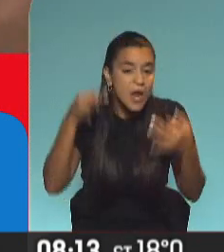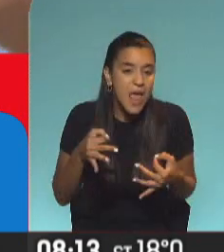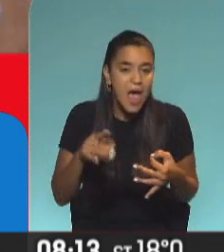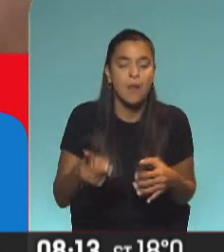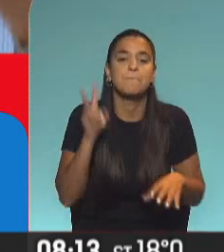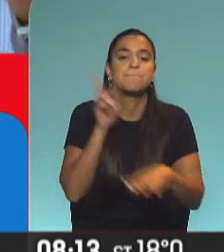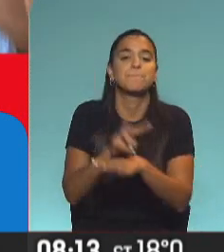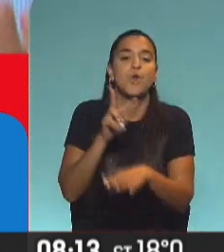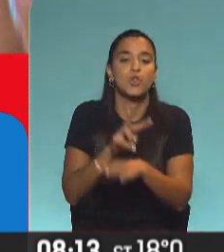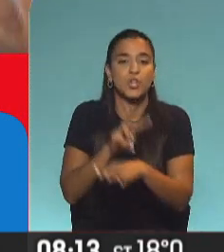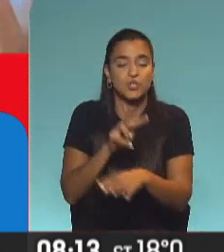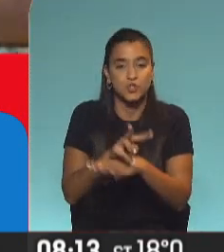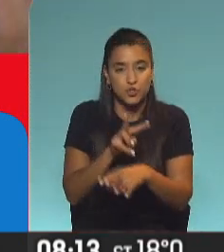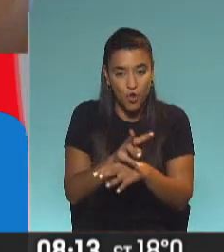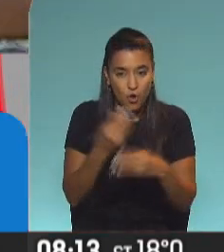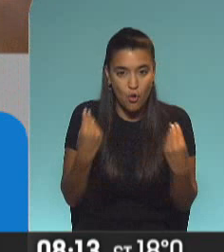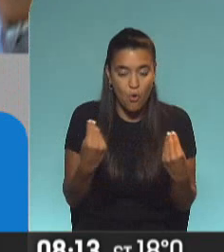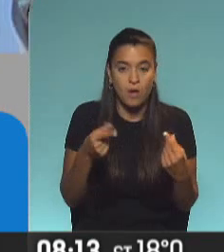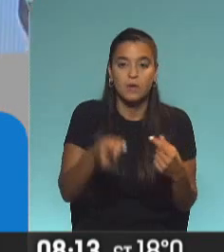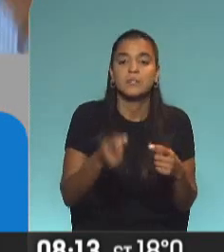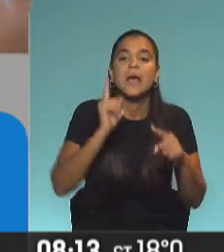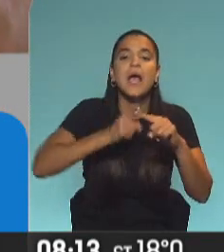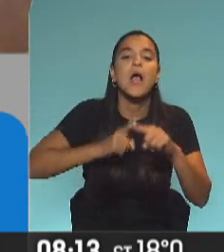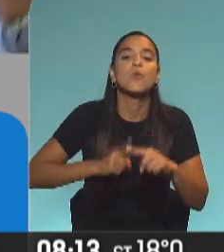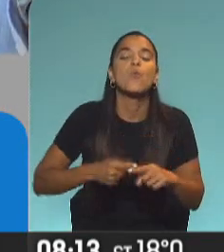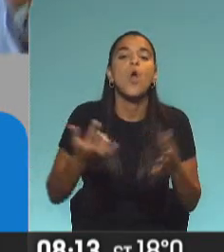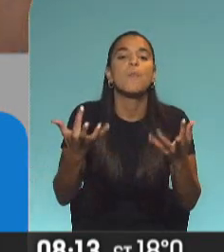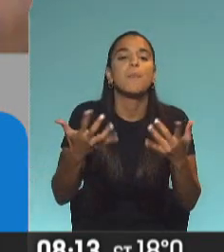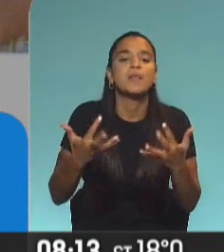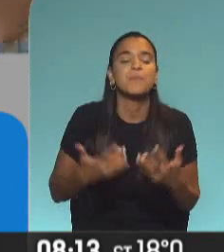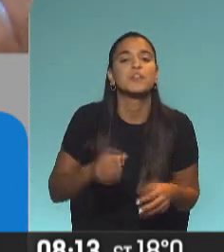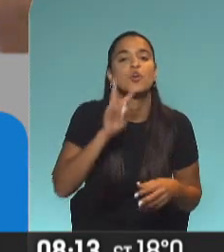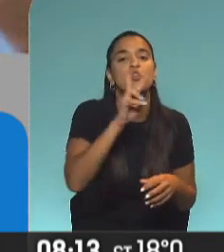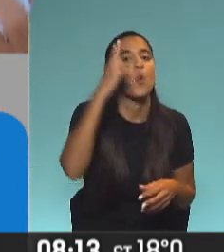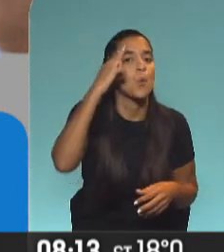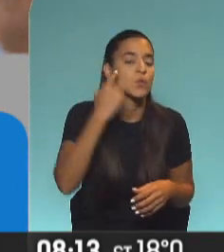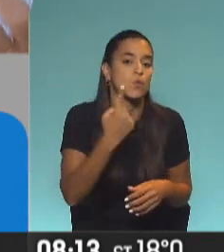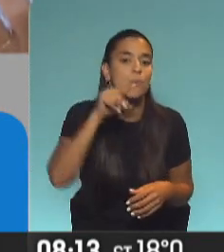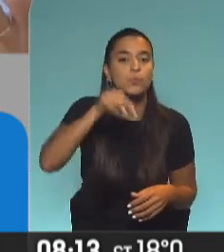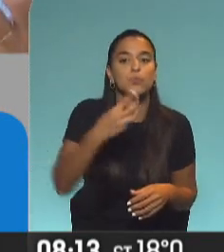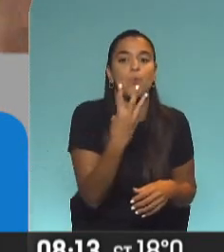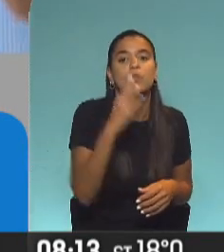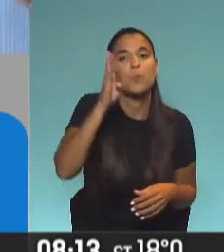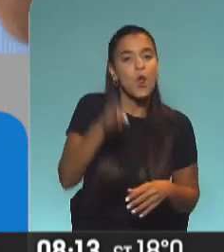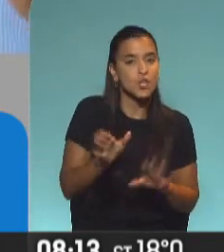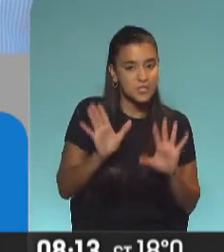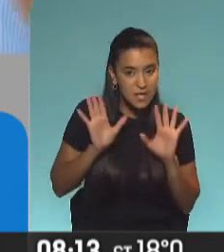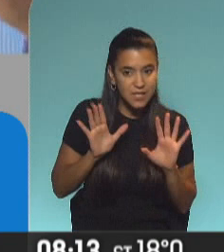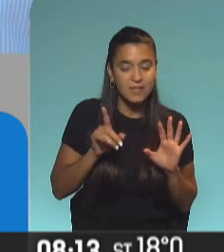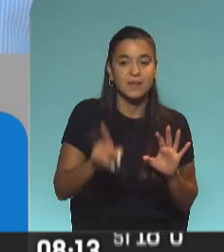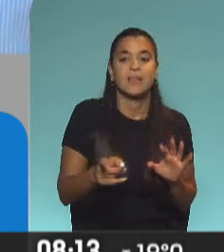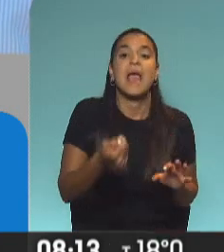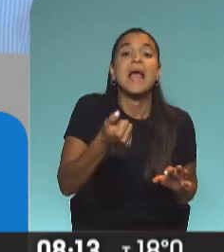la protección que de ese número, insisto, es un cálculo matemático del 91.4%? De los